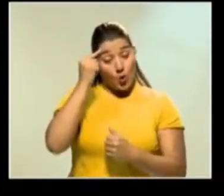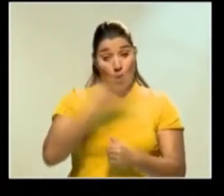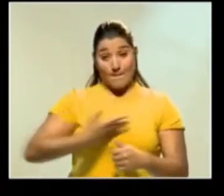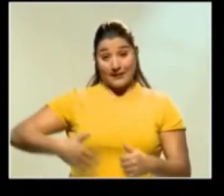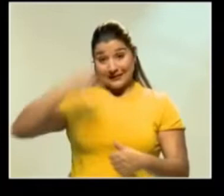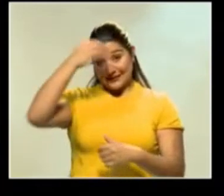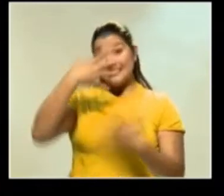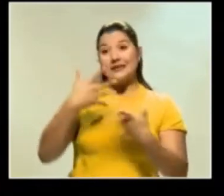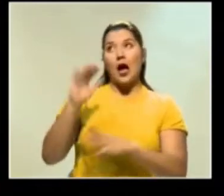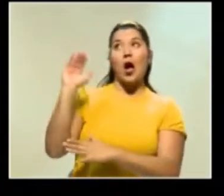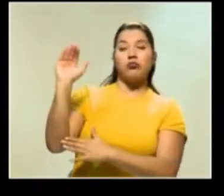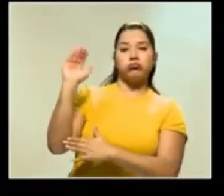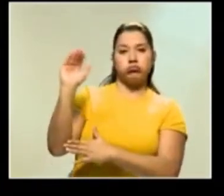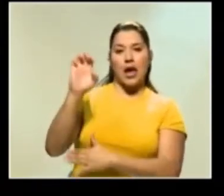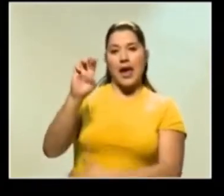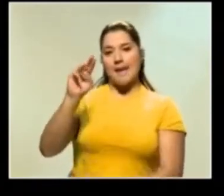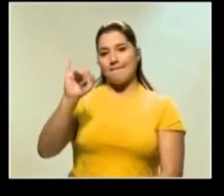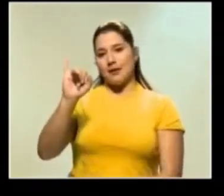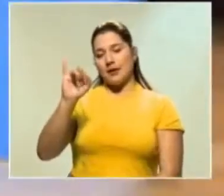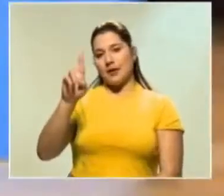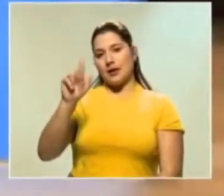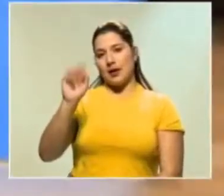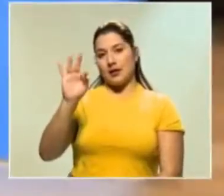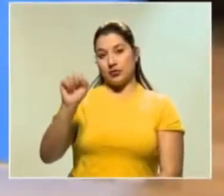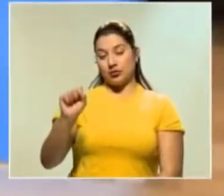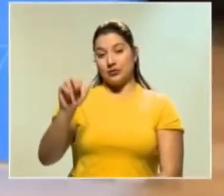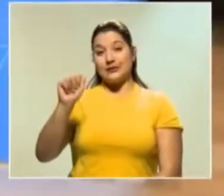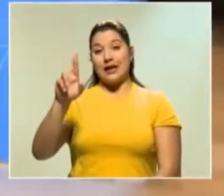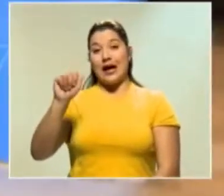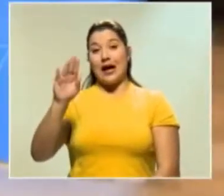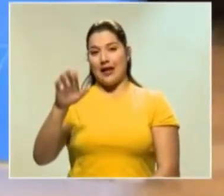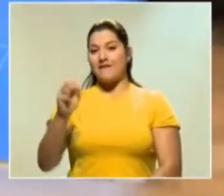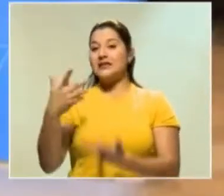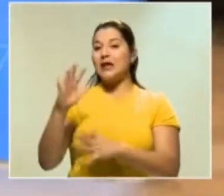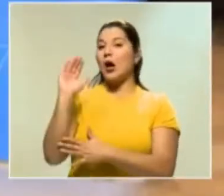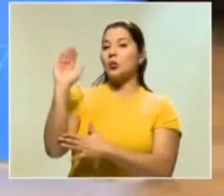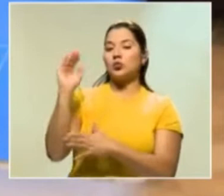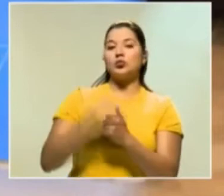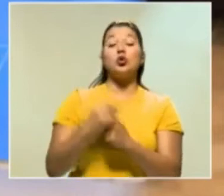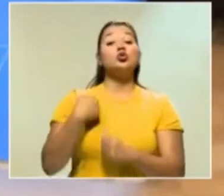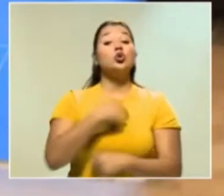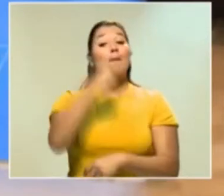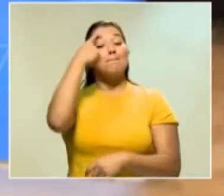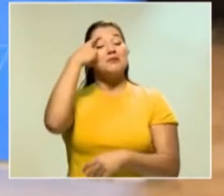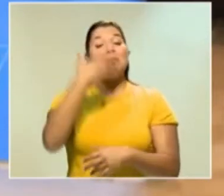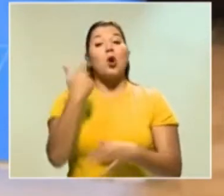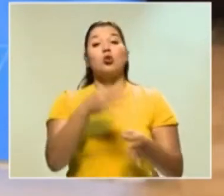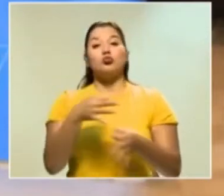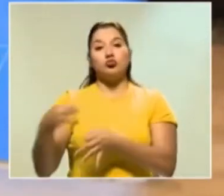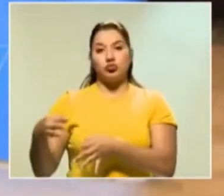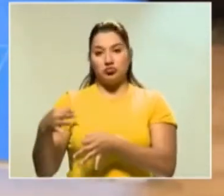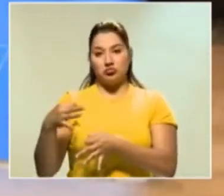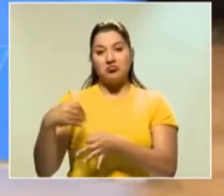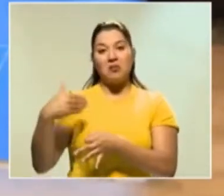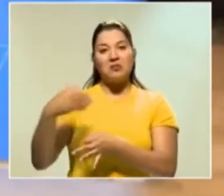las autoridades de Emiratos Árabes la suspensión de la gira. No, primero se está pensando en una reprogramación de la visita a Emiratos